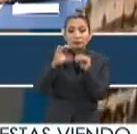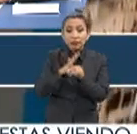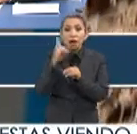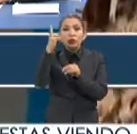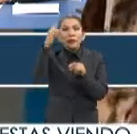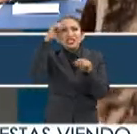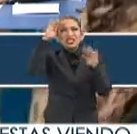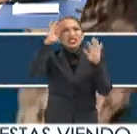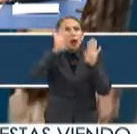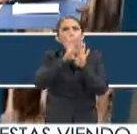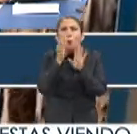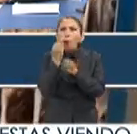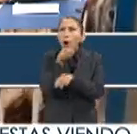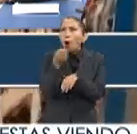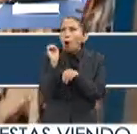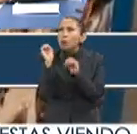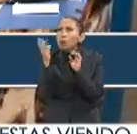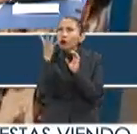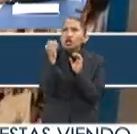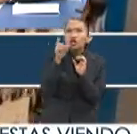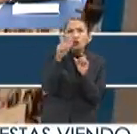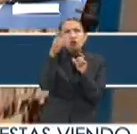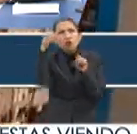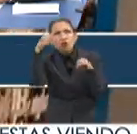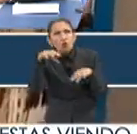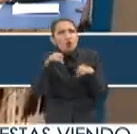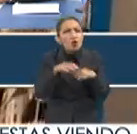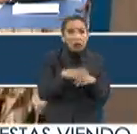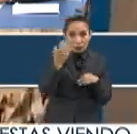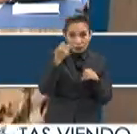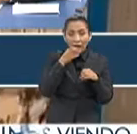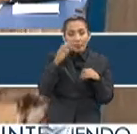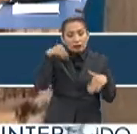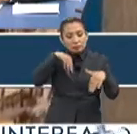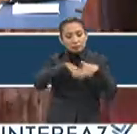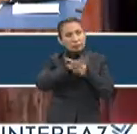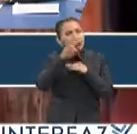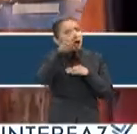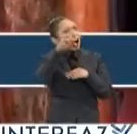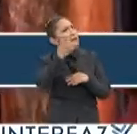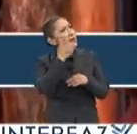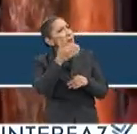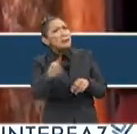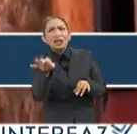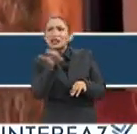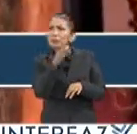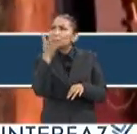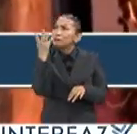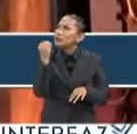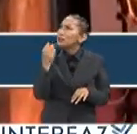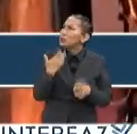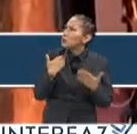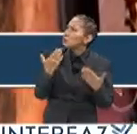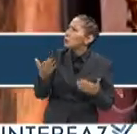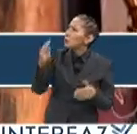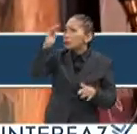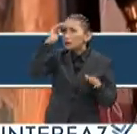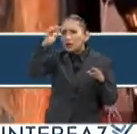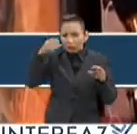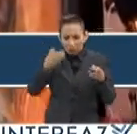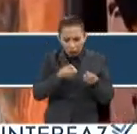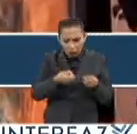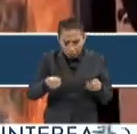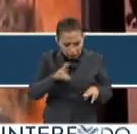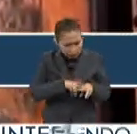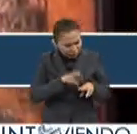que está pensando en esos pasos. Y qué padre, ¿no? Llegar a un lugar que dices, qué bien diseñado está, ¿no? Está bien pensado. Una silla